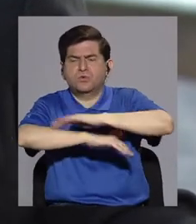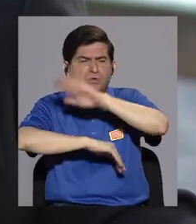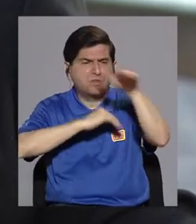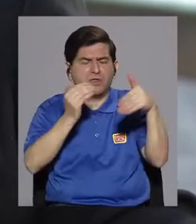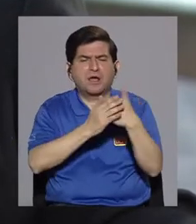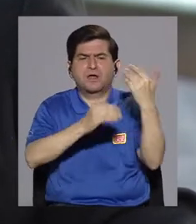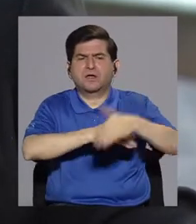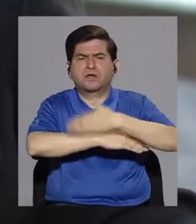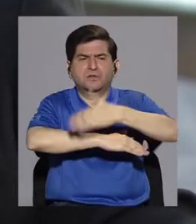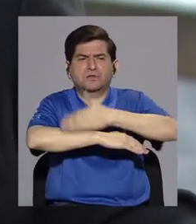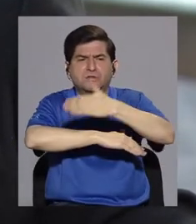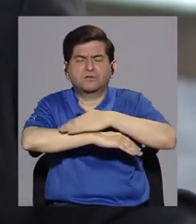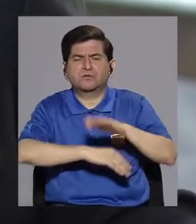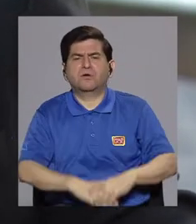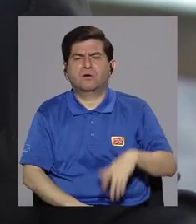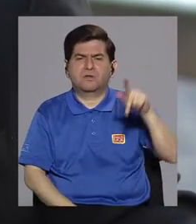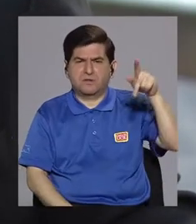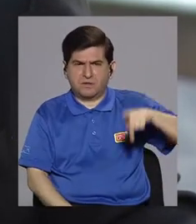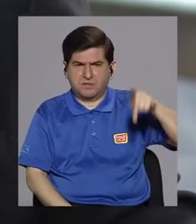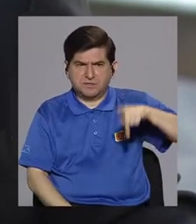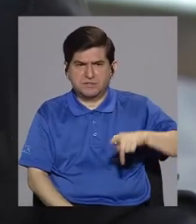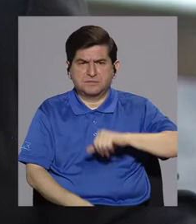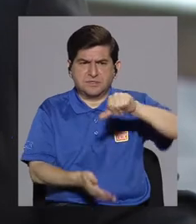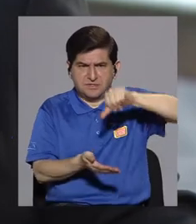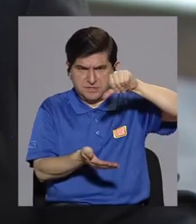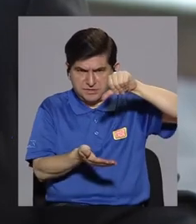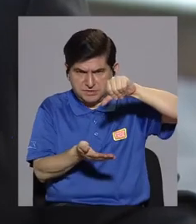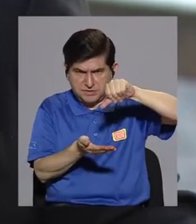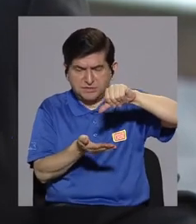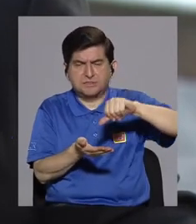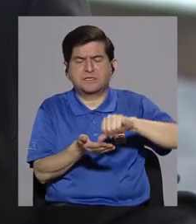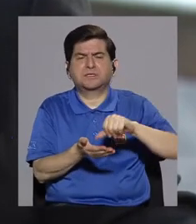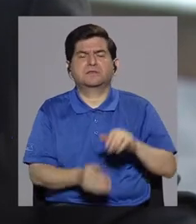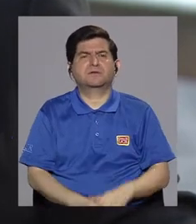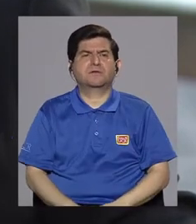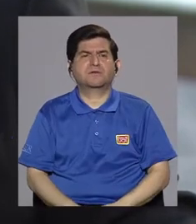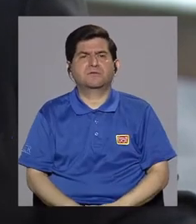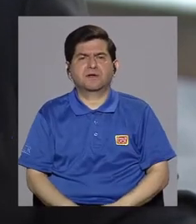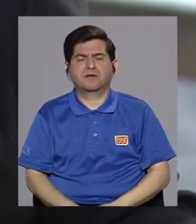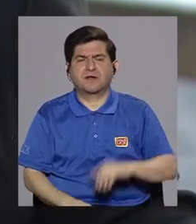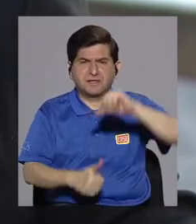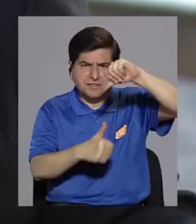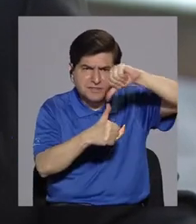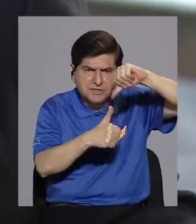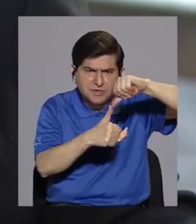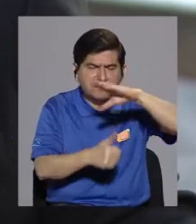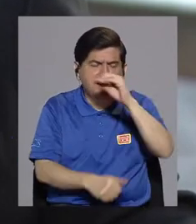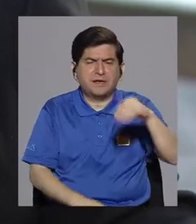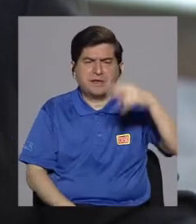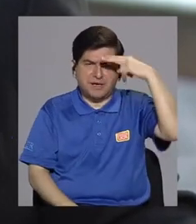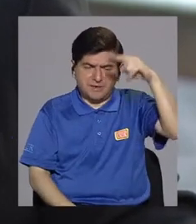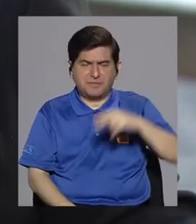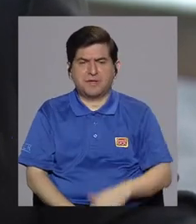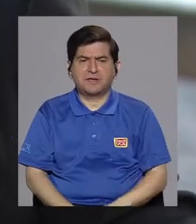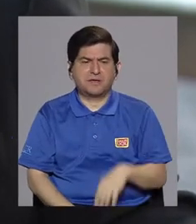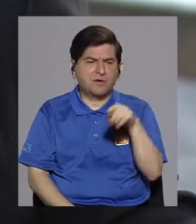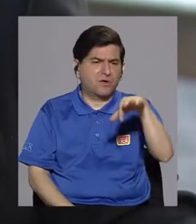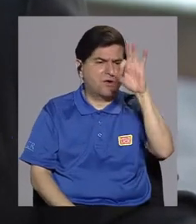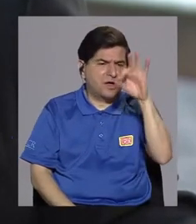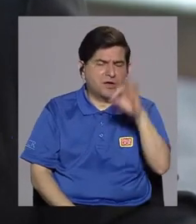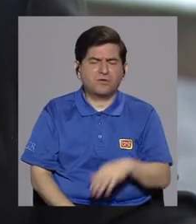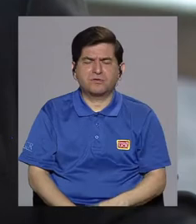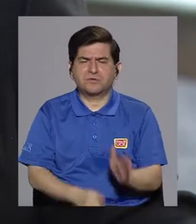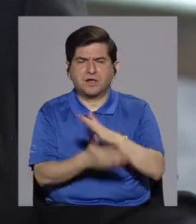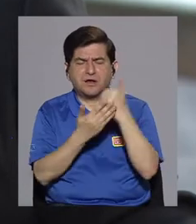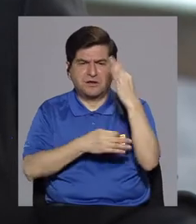largo de todas las costas del Pacífico, de Centroamérica y México, y se encontró la presencia de mercurio en algunas